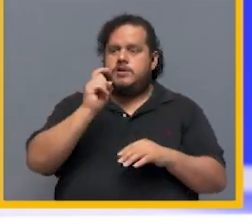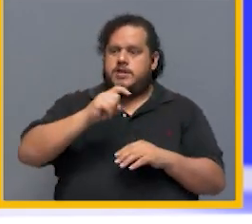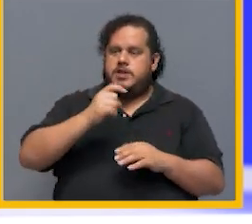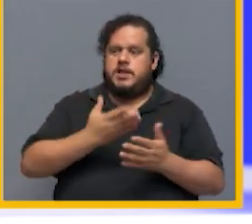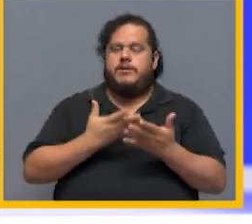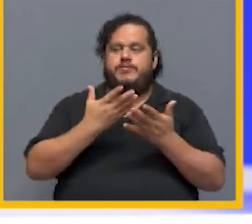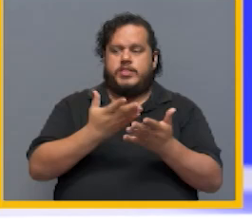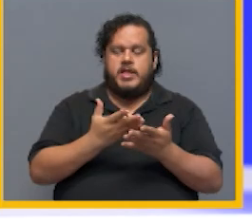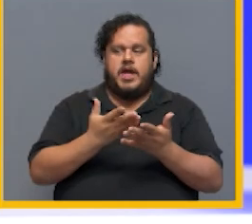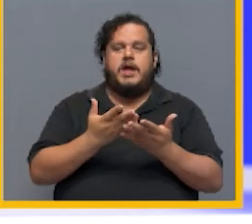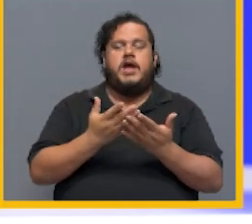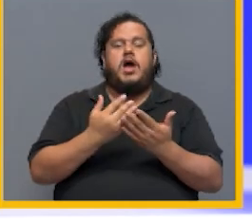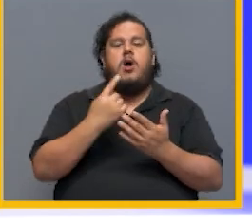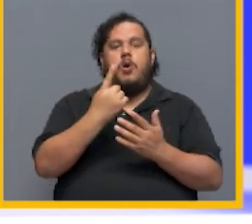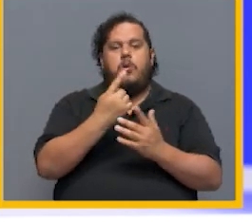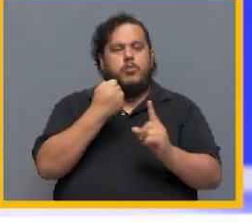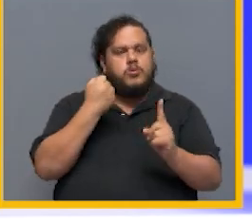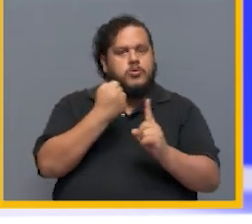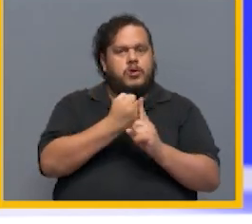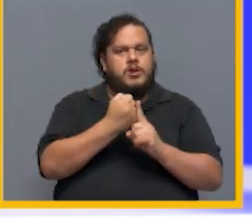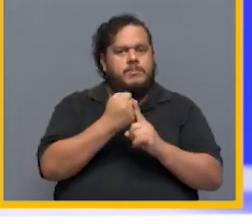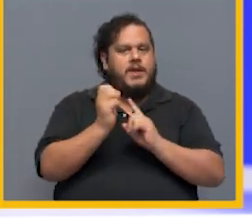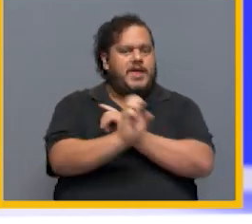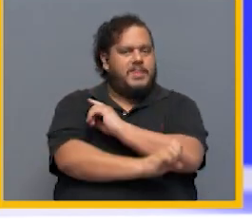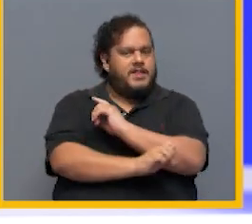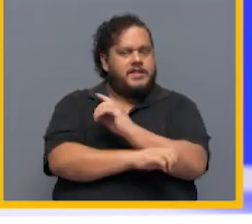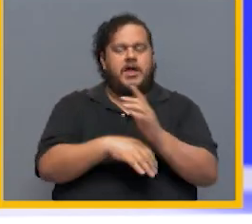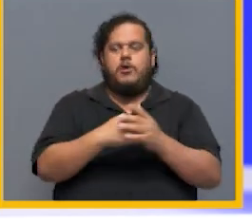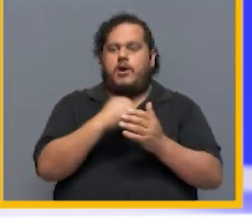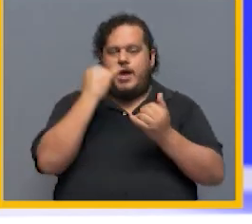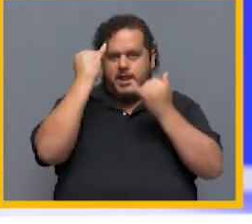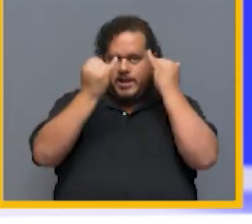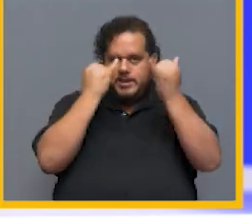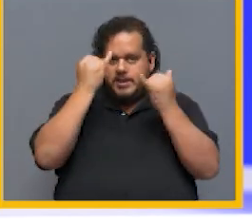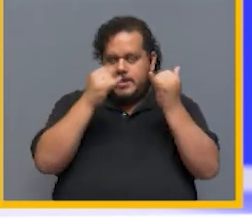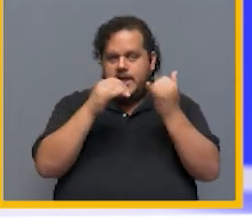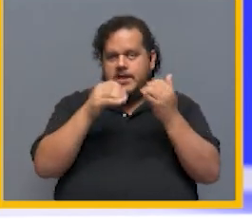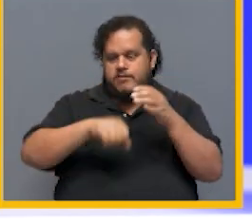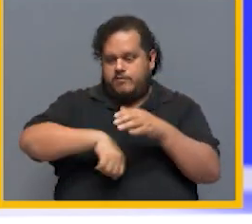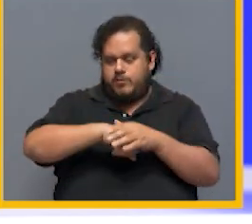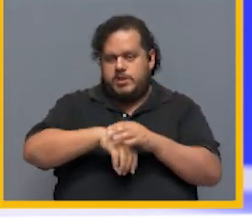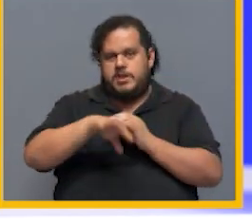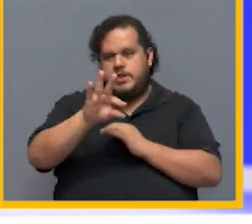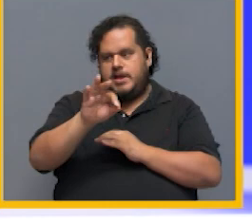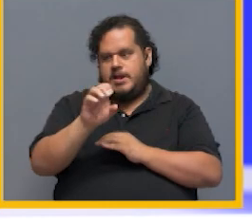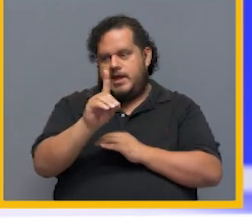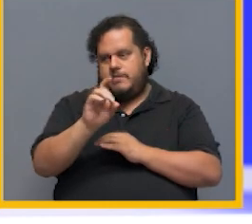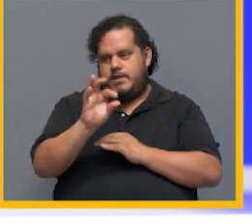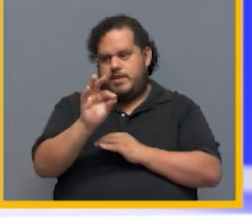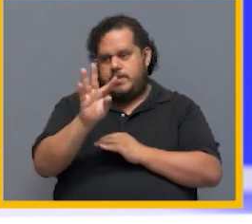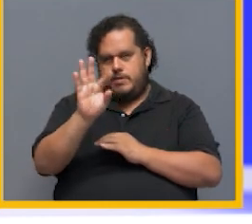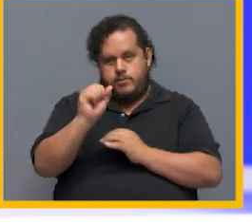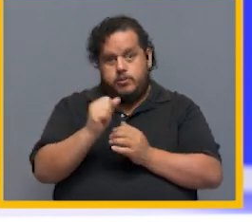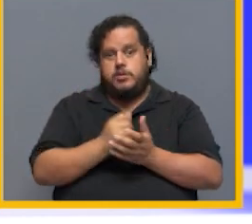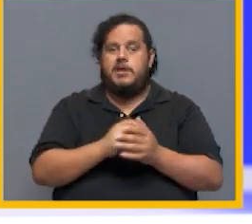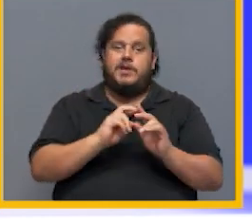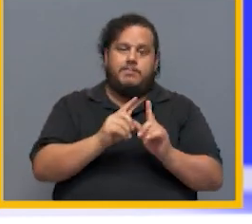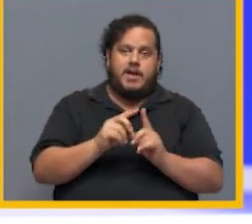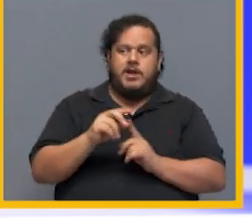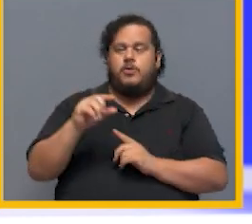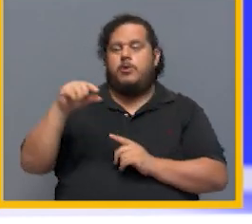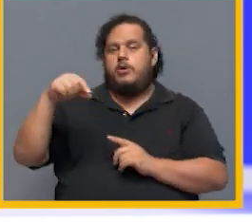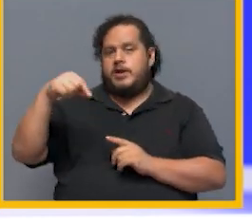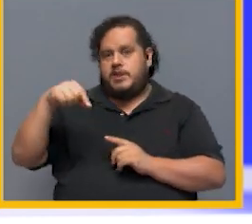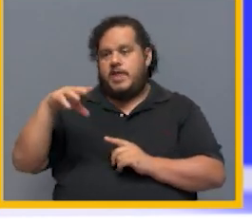un golpecito de estado a las ideas futbolísticas de la federación. Y Vladimir y Harold Wallace son subordinados de Carlos